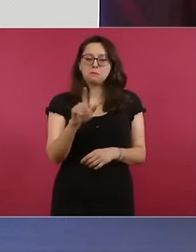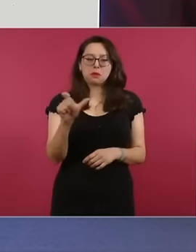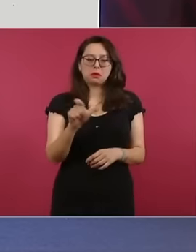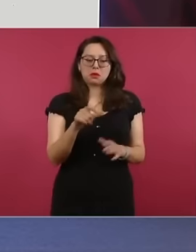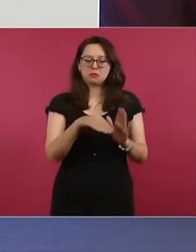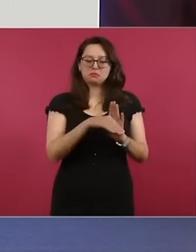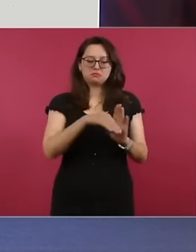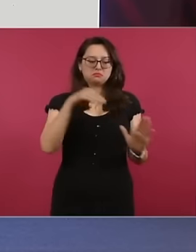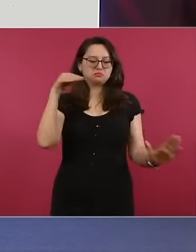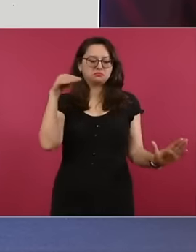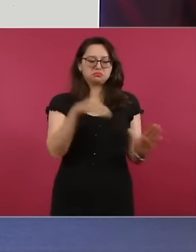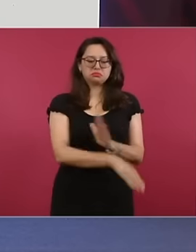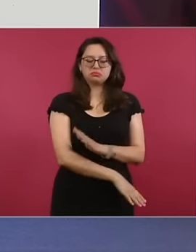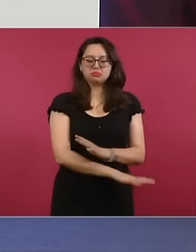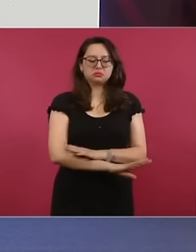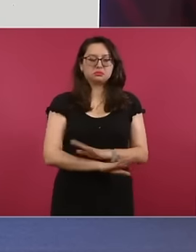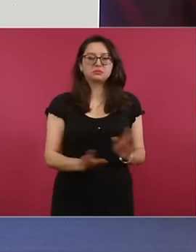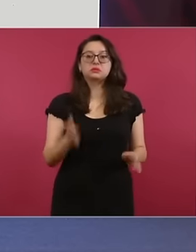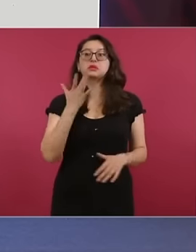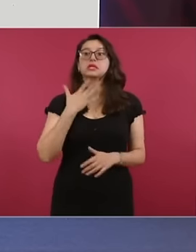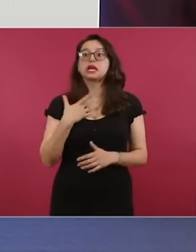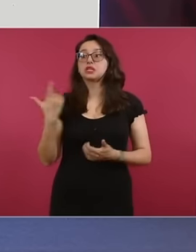comprando toda la gasolina fuera,